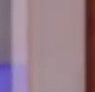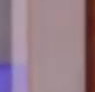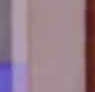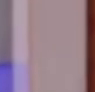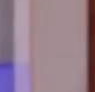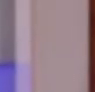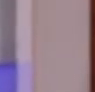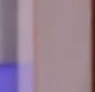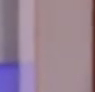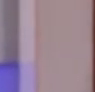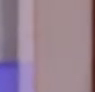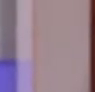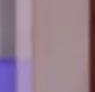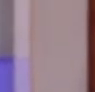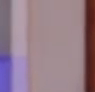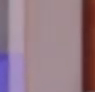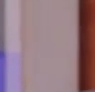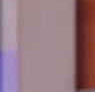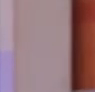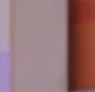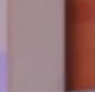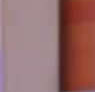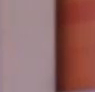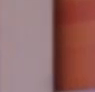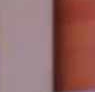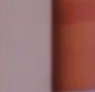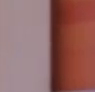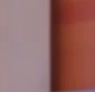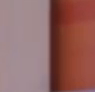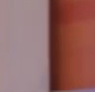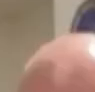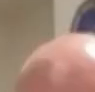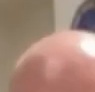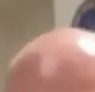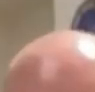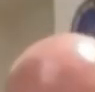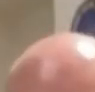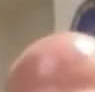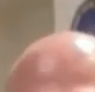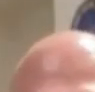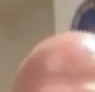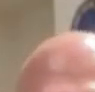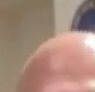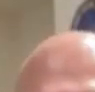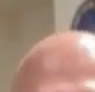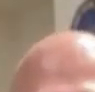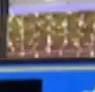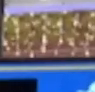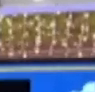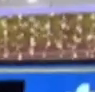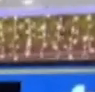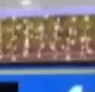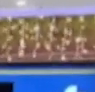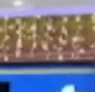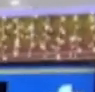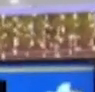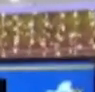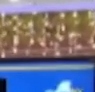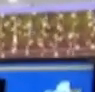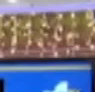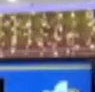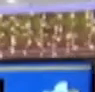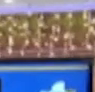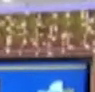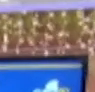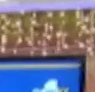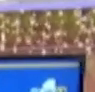¡Dios, mi Dios! ¡Ruskin Pimentel, soy tuyo! La gira me toca a mí ya después de estos días, me toca a mí. He postergado